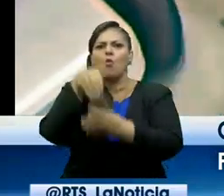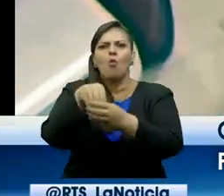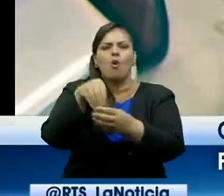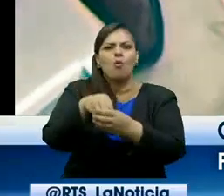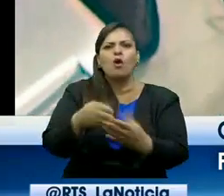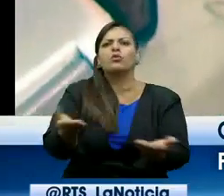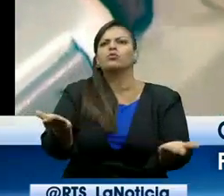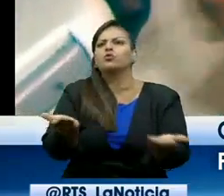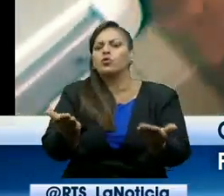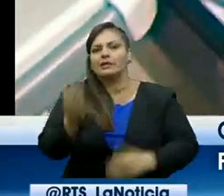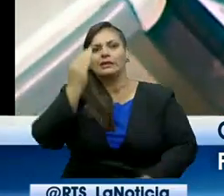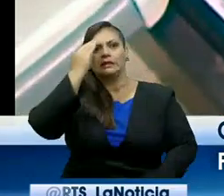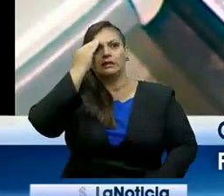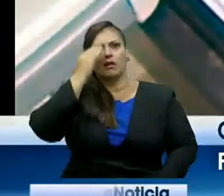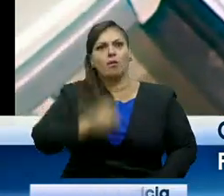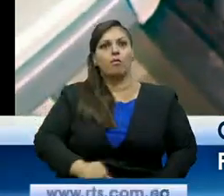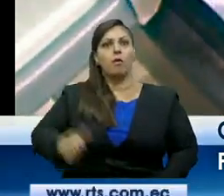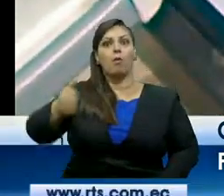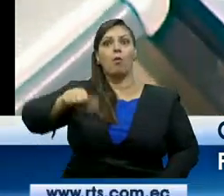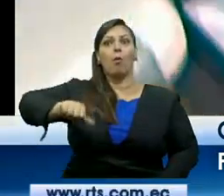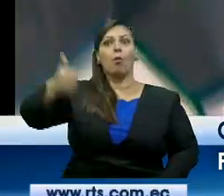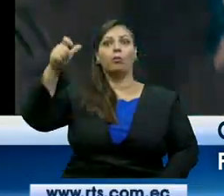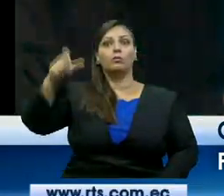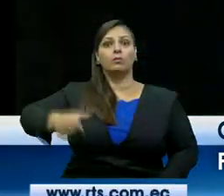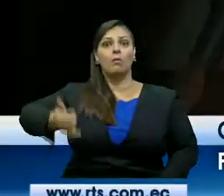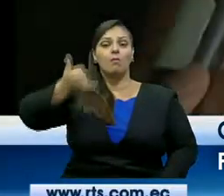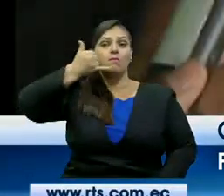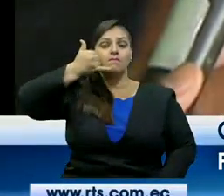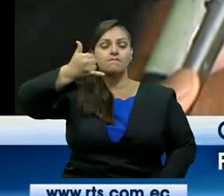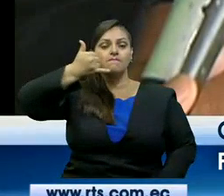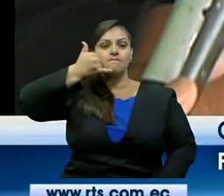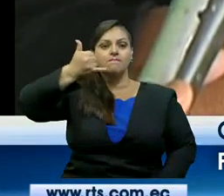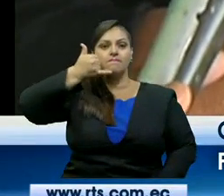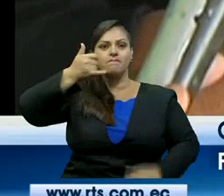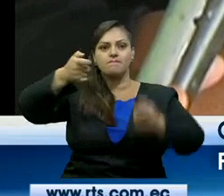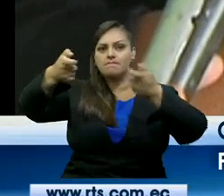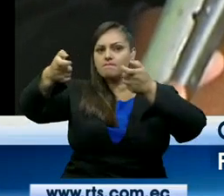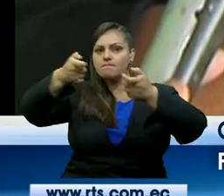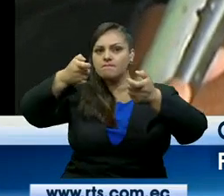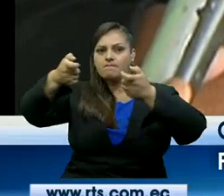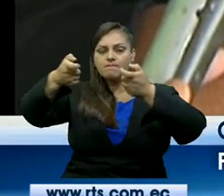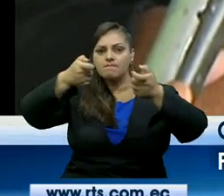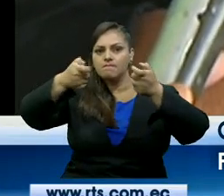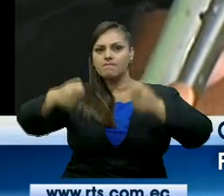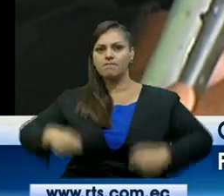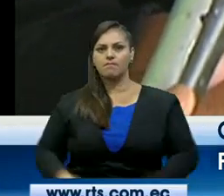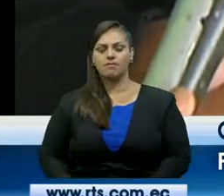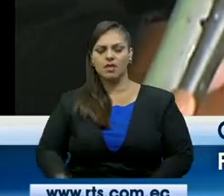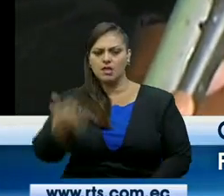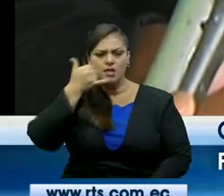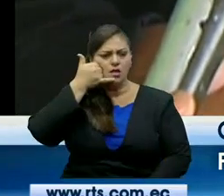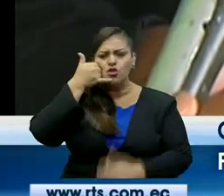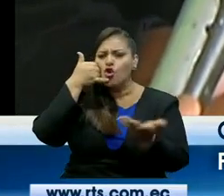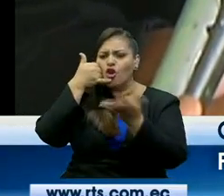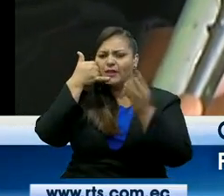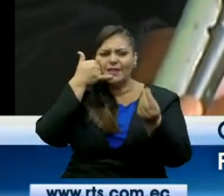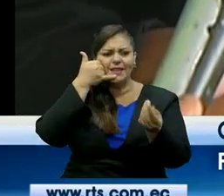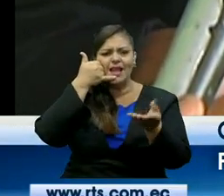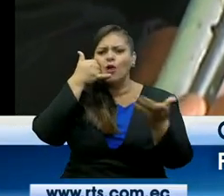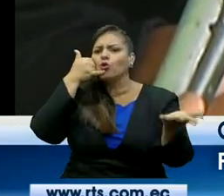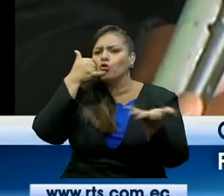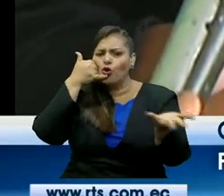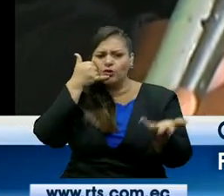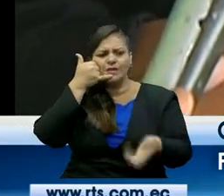recibían indicaciones mediante llamada telefónica. Hacían un llamado por teléfono diciendo, oye, aquí no hay plata, oye, que en el